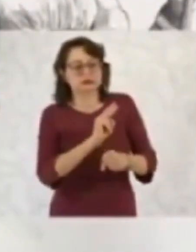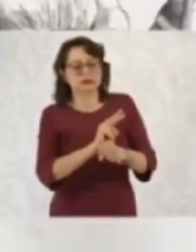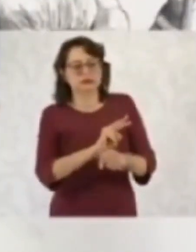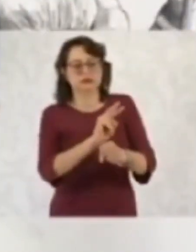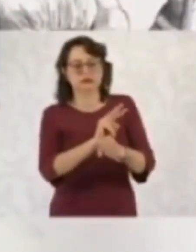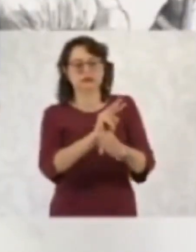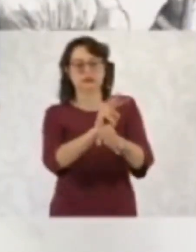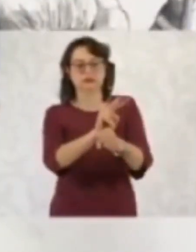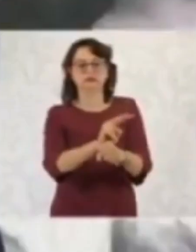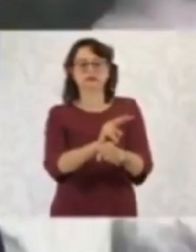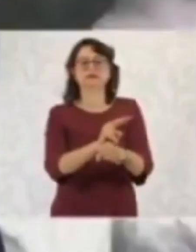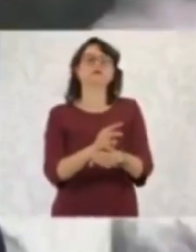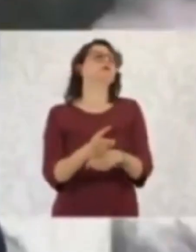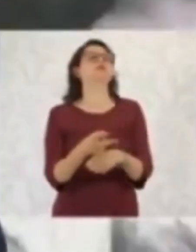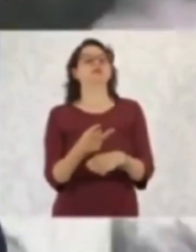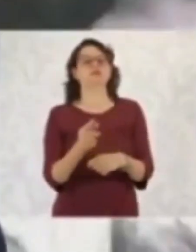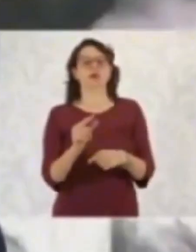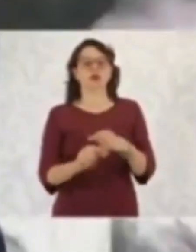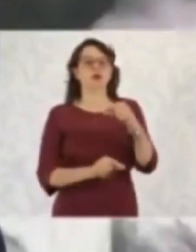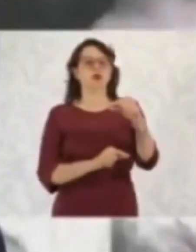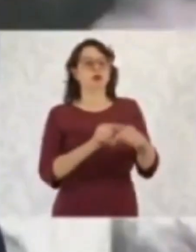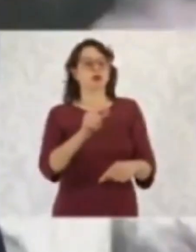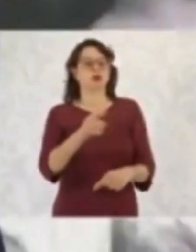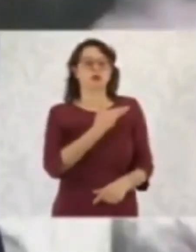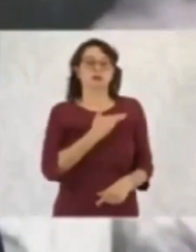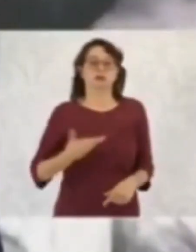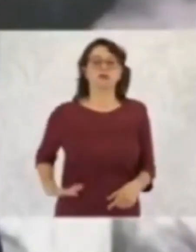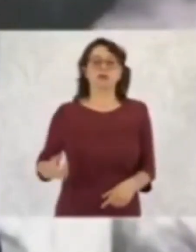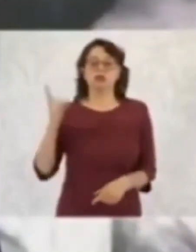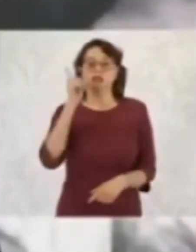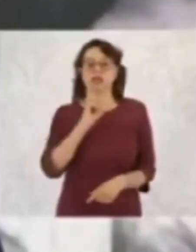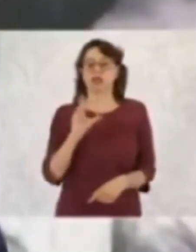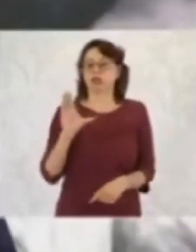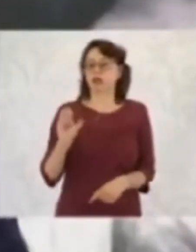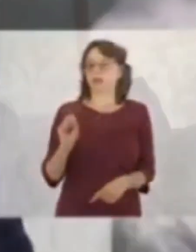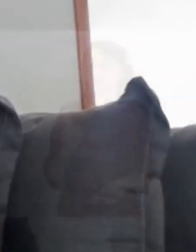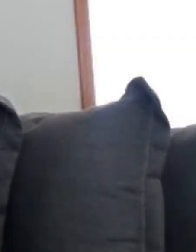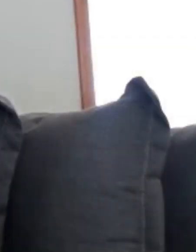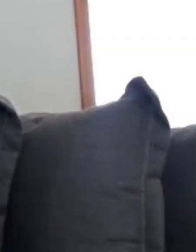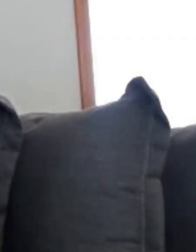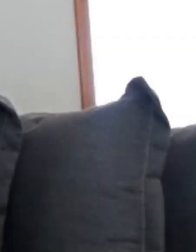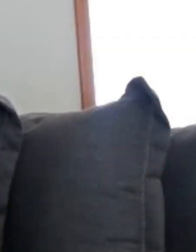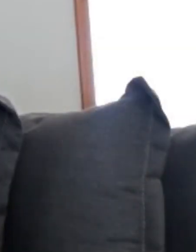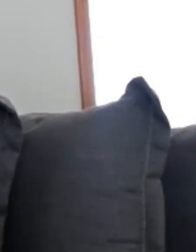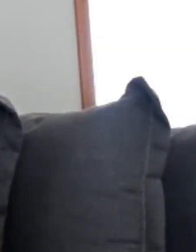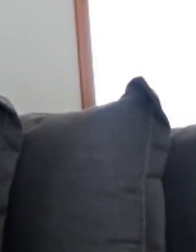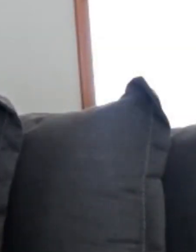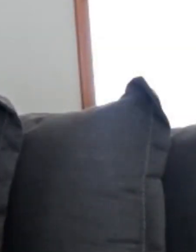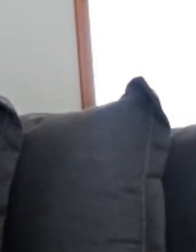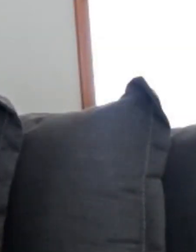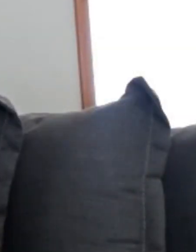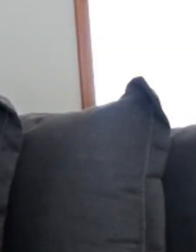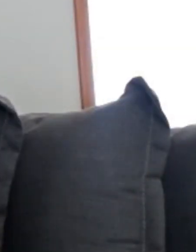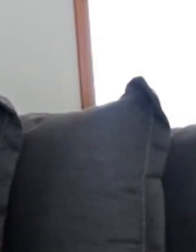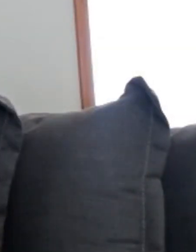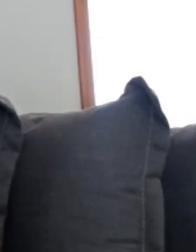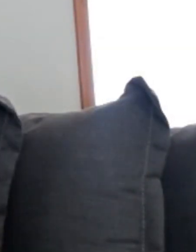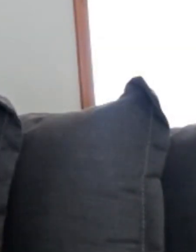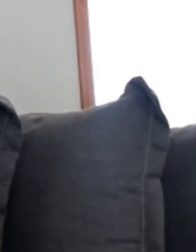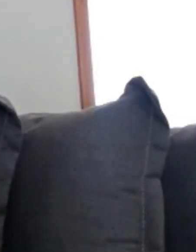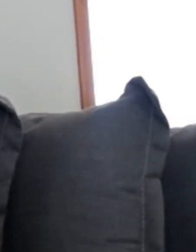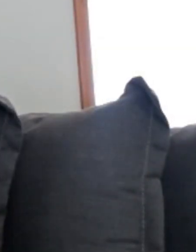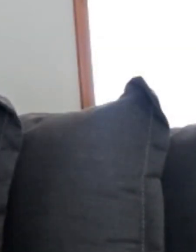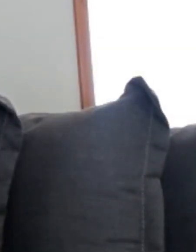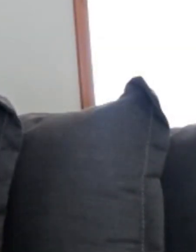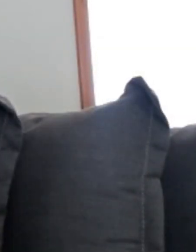las acciones que nos vaya indicando la presidenta Sheinbaum sobre el particular. Por cierto, hay algo que no